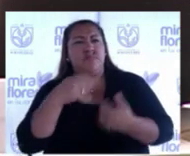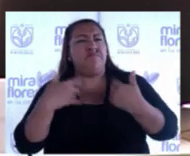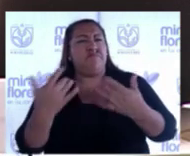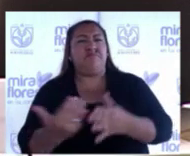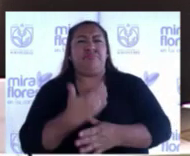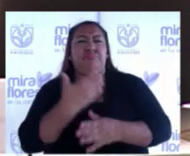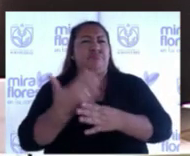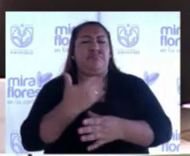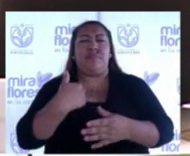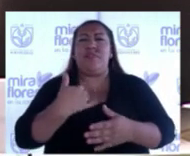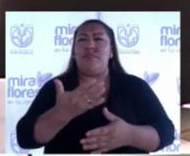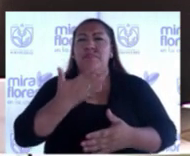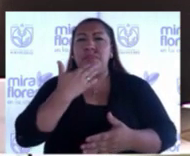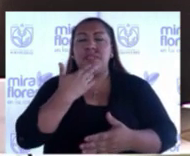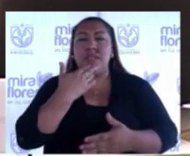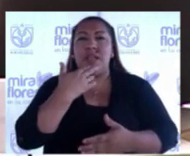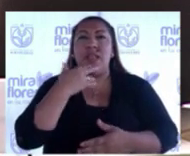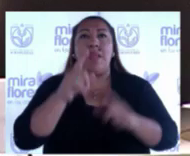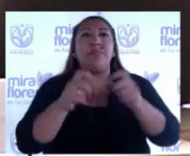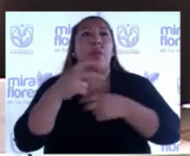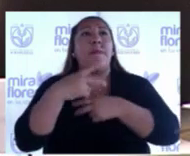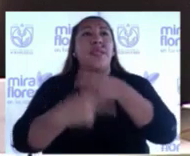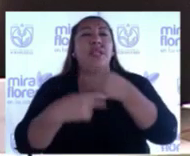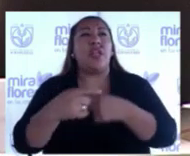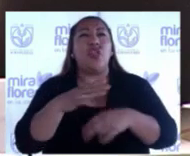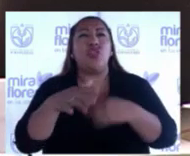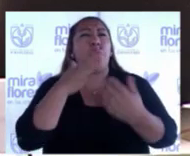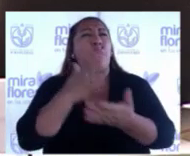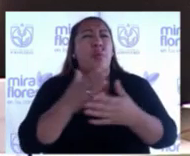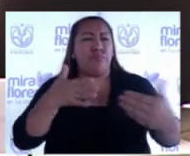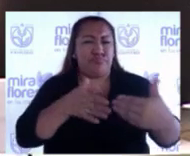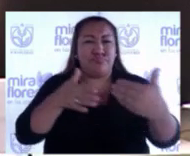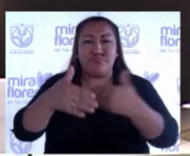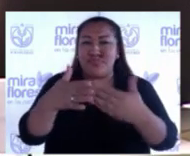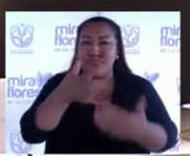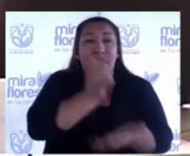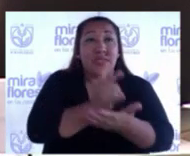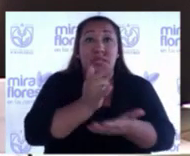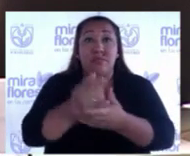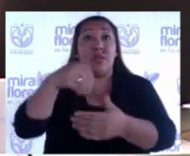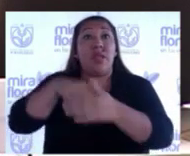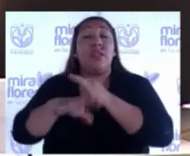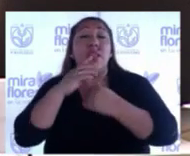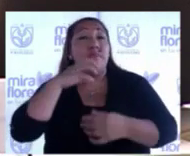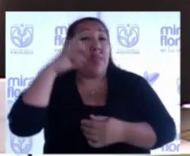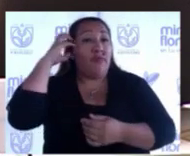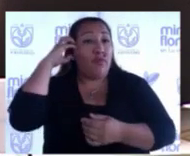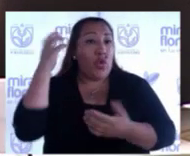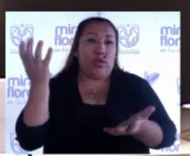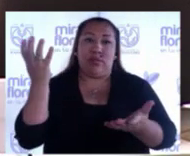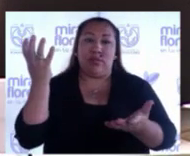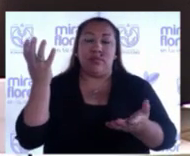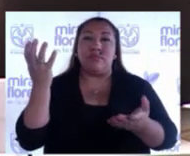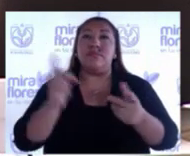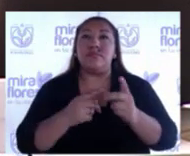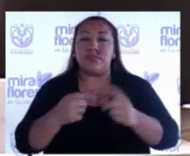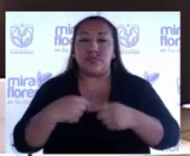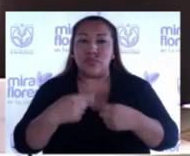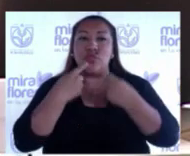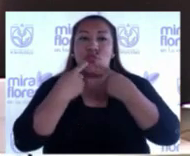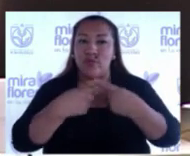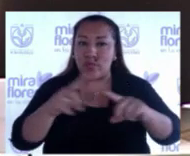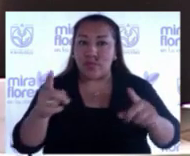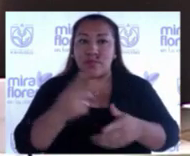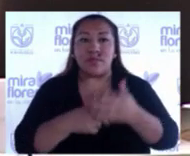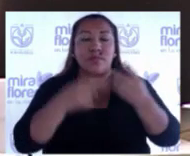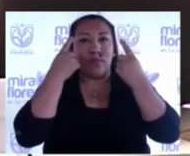perjudica a los vecinos por el caos vehicular derivado del déficit de estacionamientos disponibles en Miraflores. Al respecto, hago de